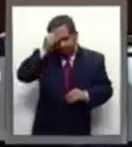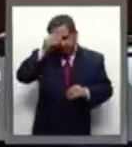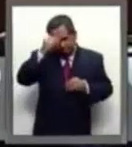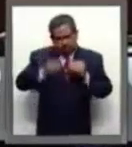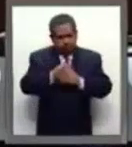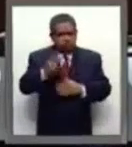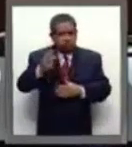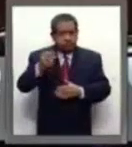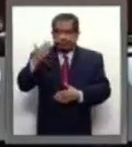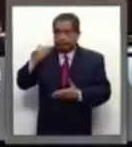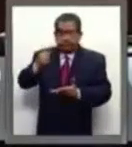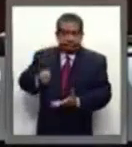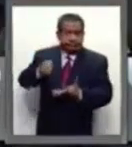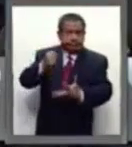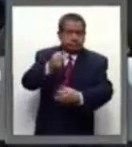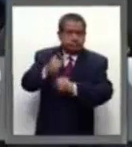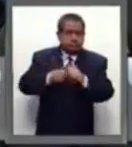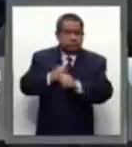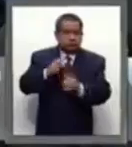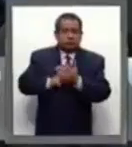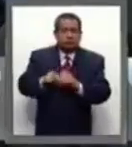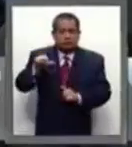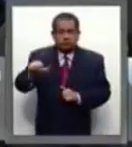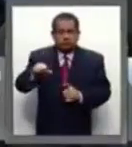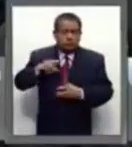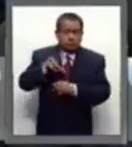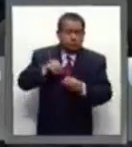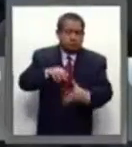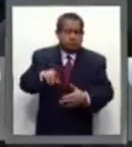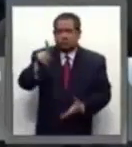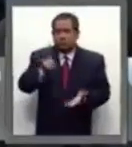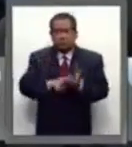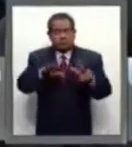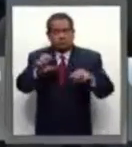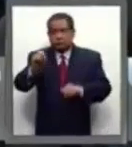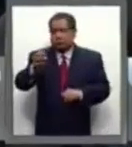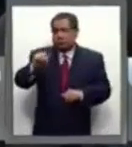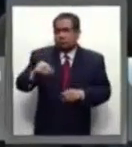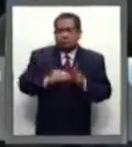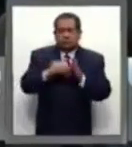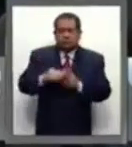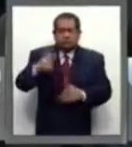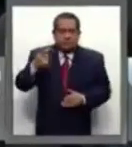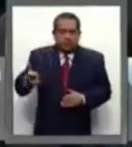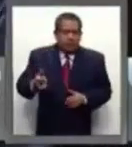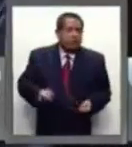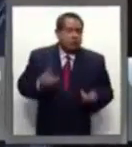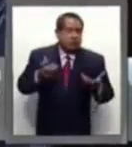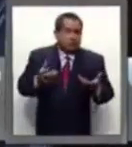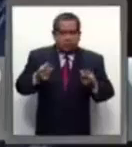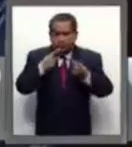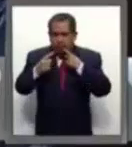destinó en el presupuesto de egresos del año 2016 un total de 1.809 millones de pesos, cantidad que